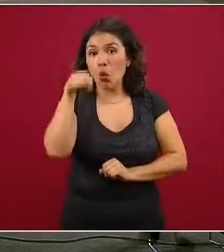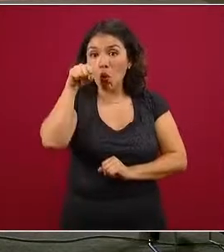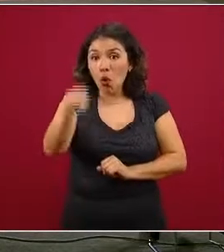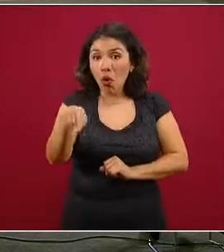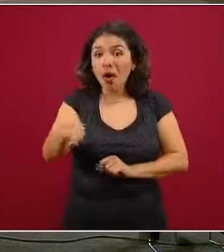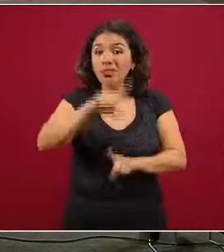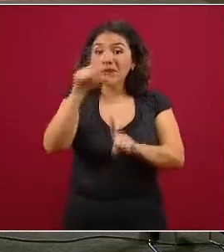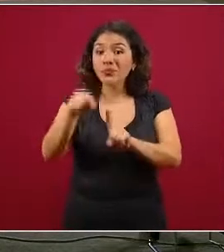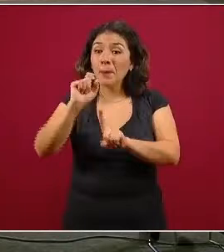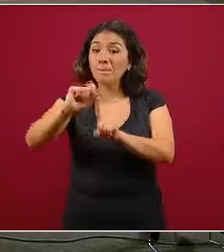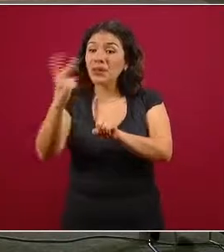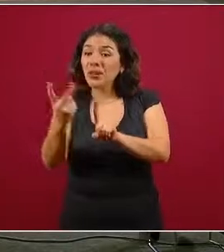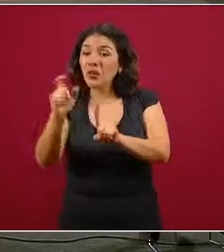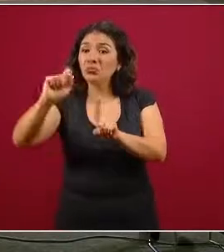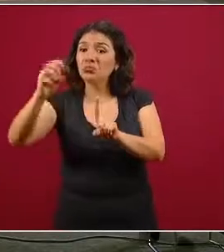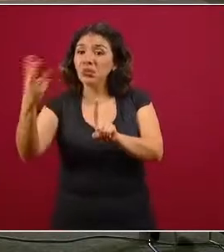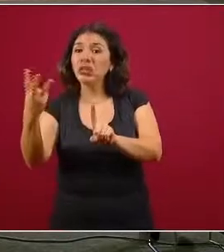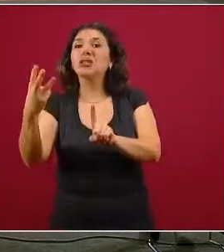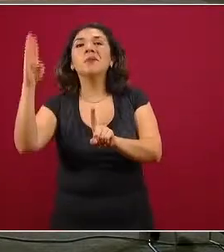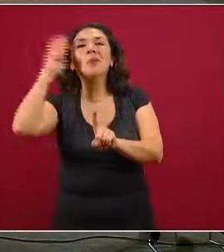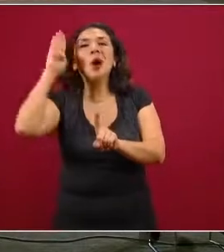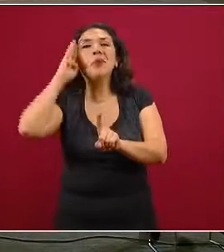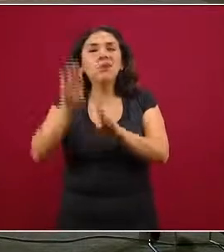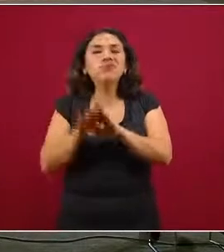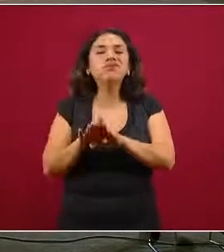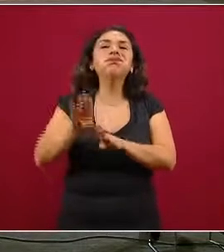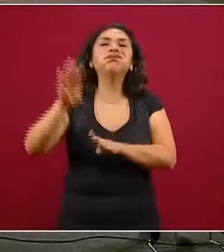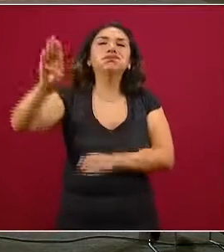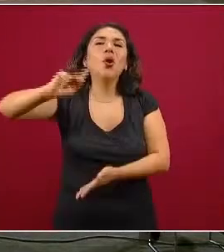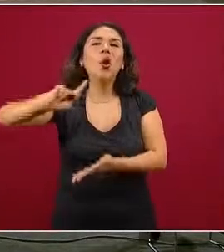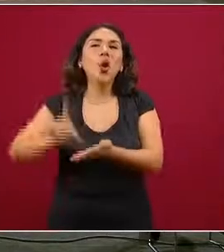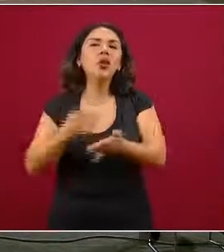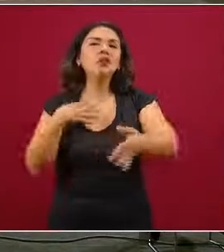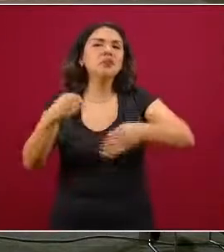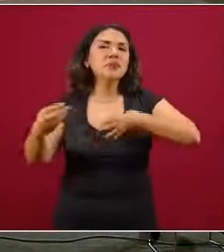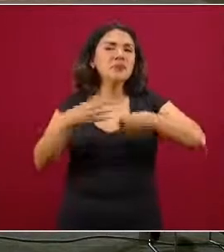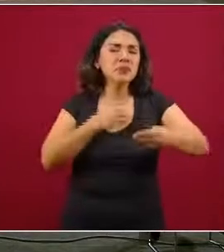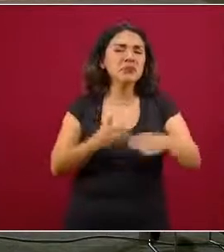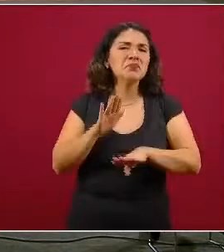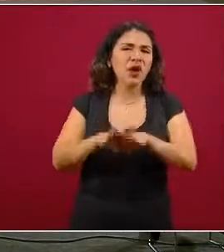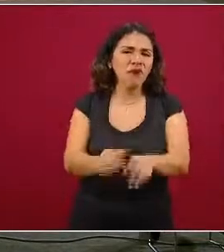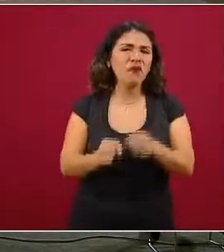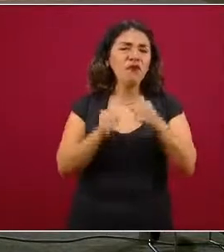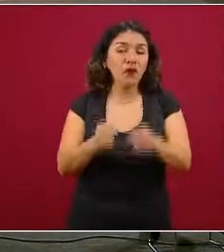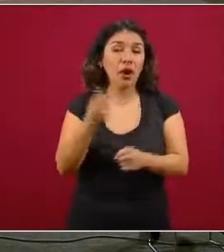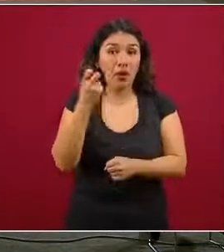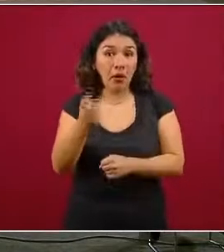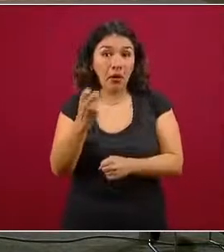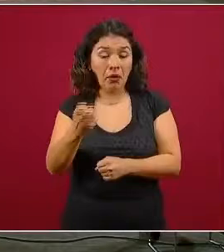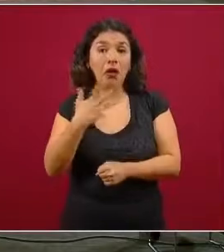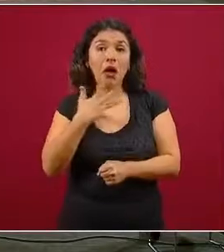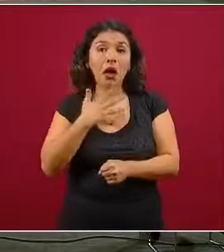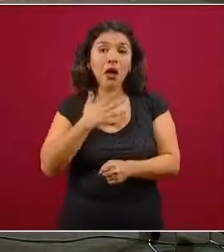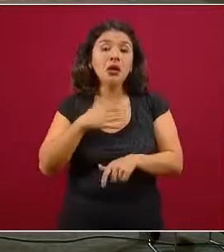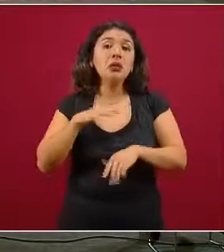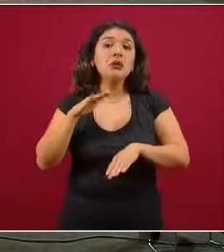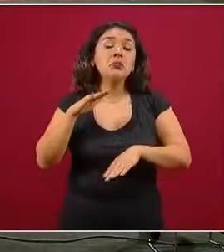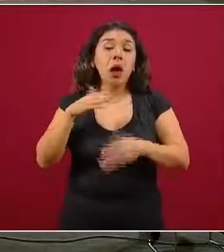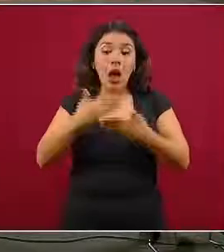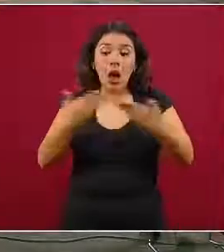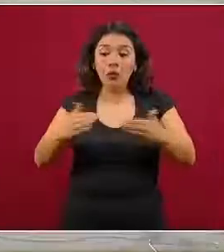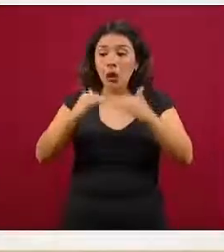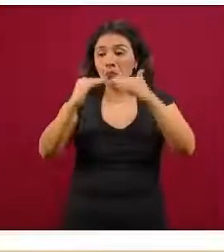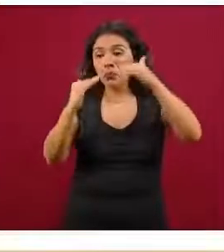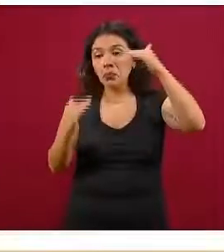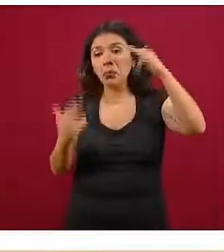de la semana 22 y 23 inicia nuevamente con un patrón de transmisión importante, el cual ha tenido una tendencia descendente hasta la